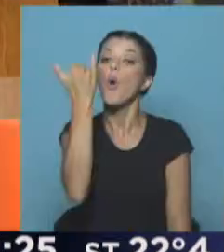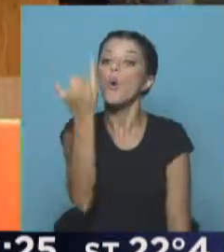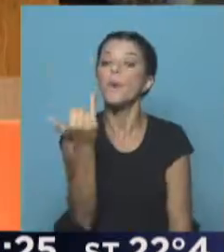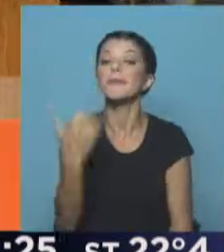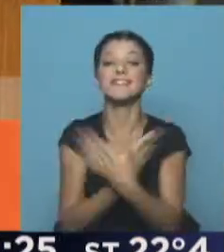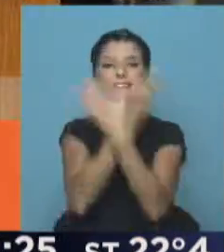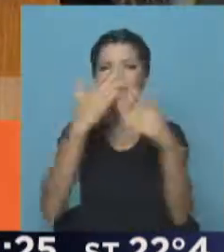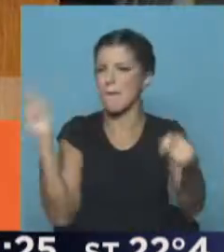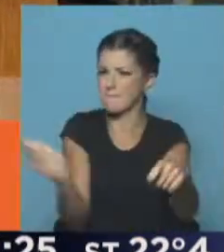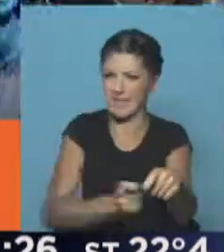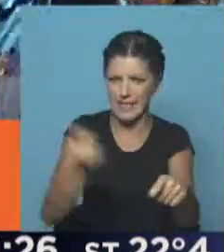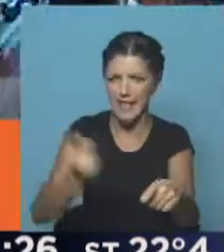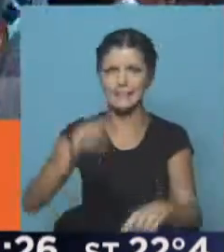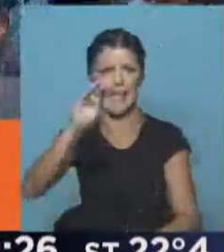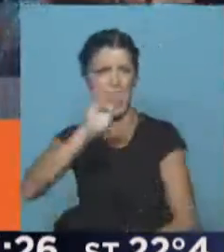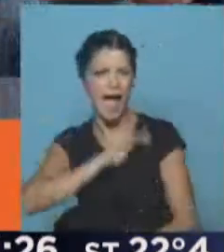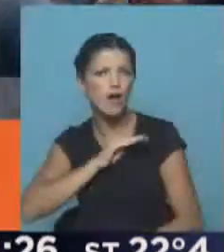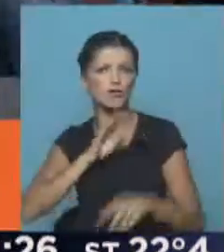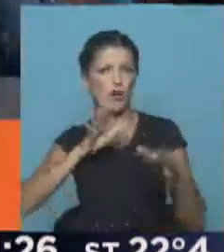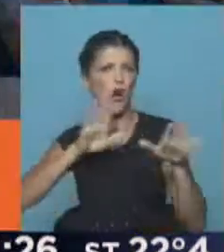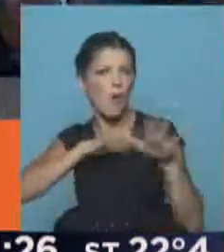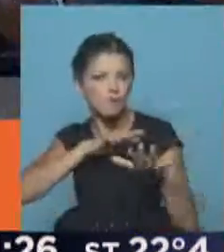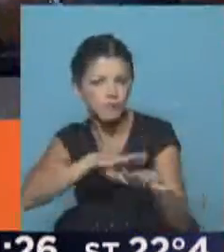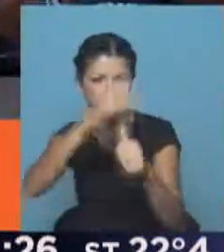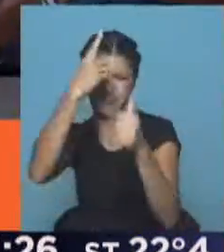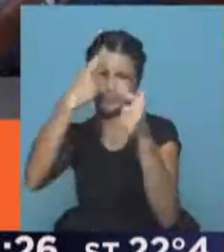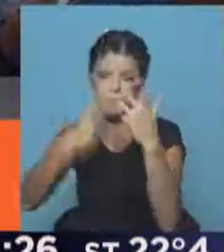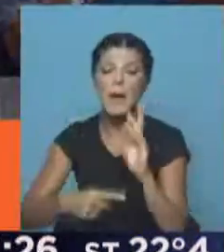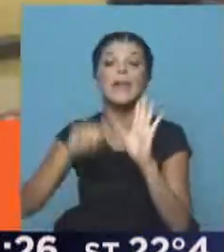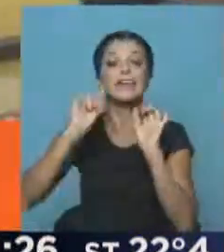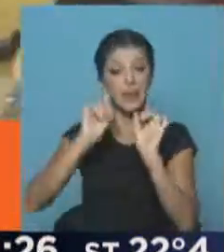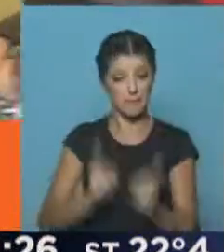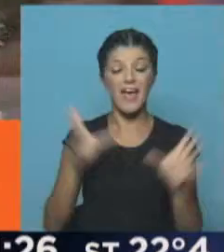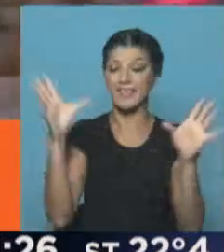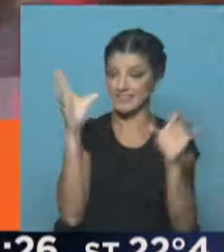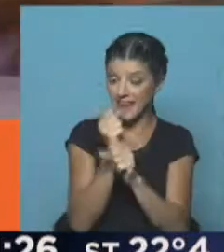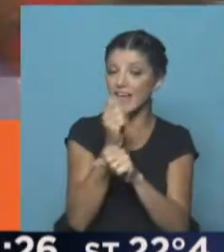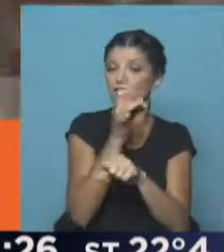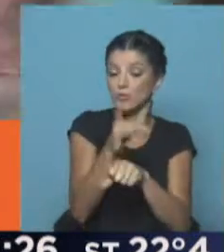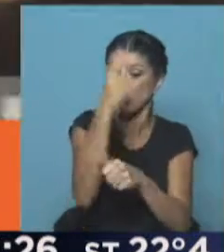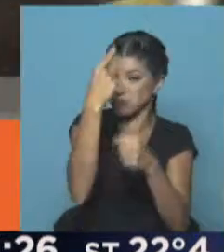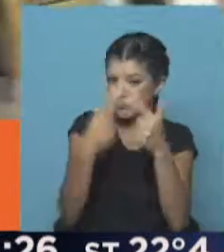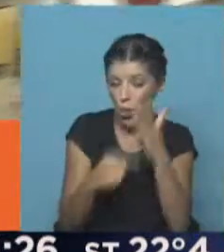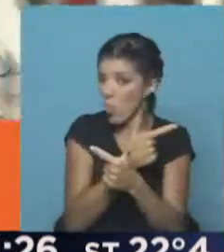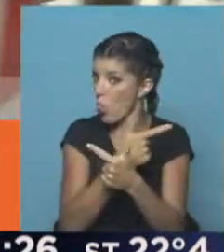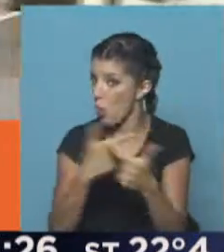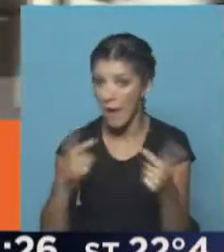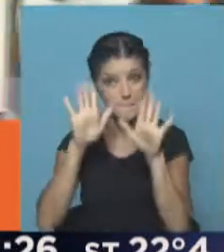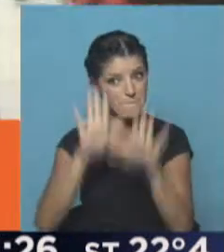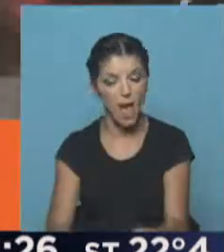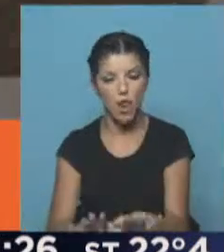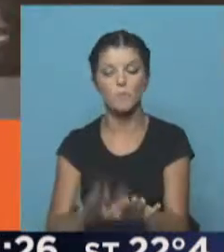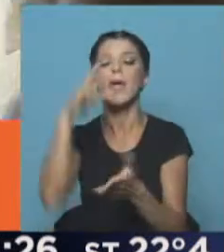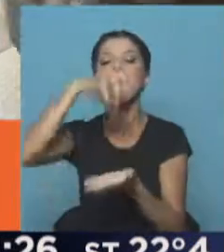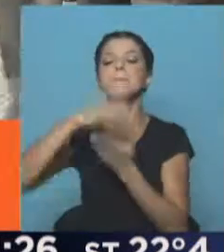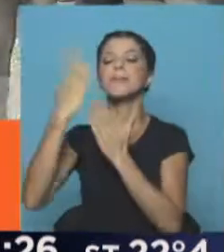de piquetes, actos y concentraciones y además no habrá transporte público. El ministro de Trabajo aseguró que